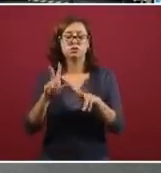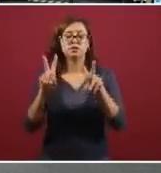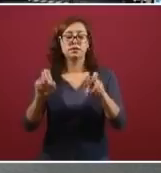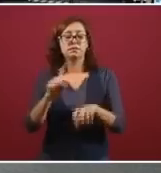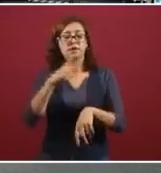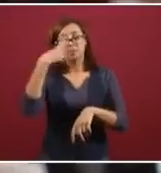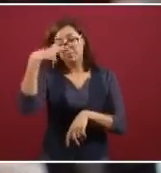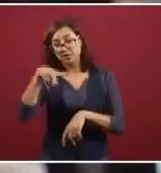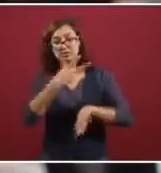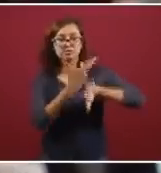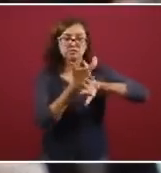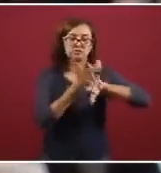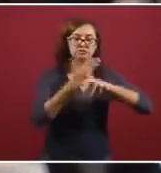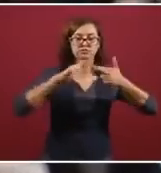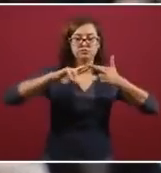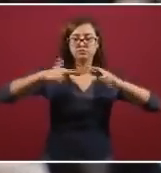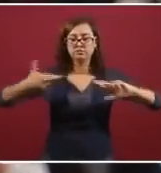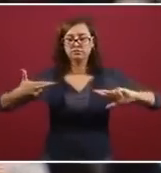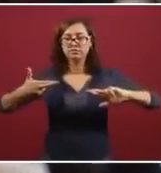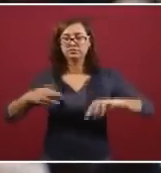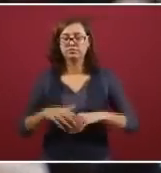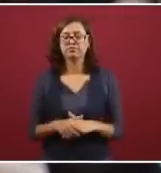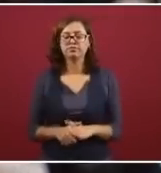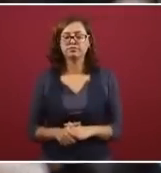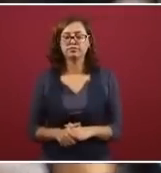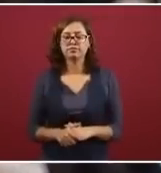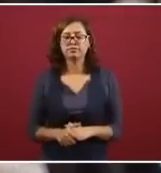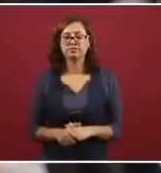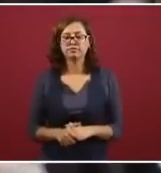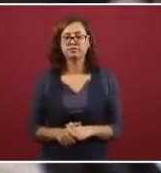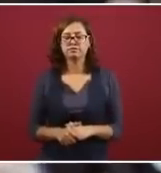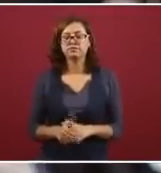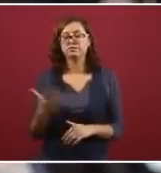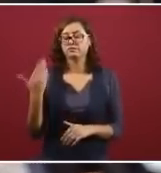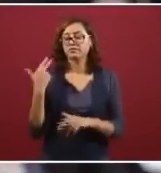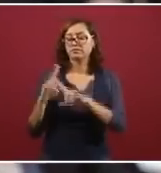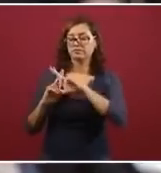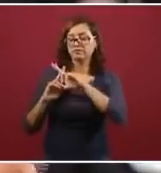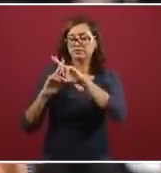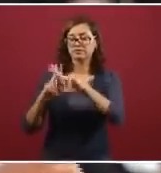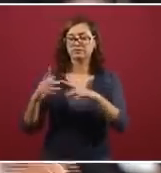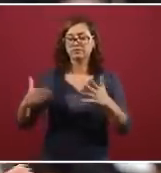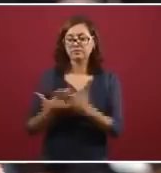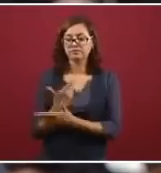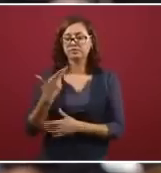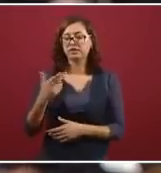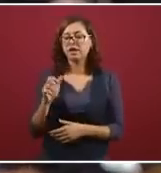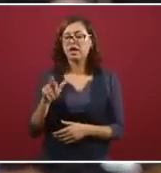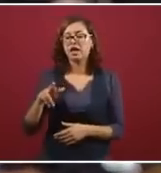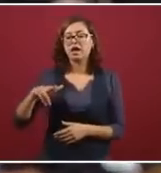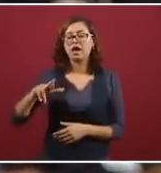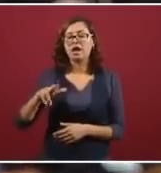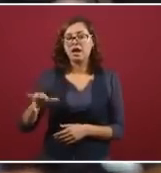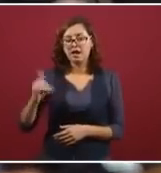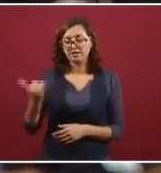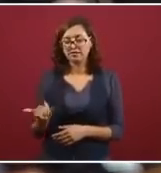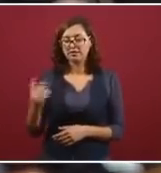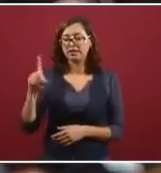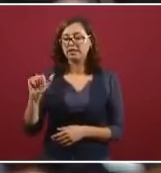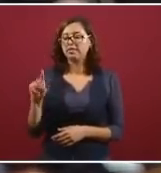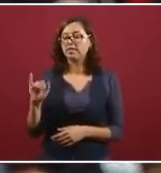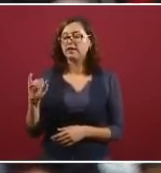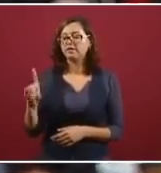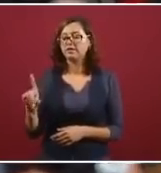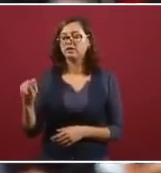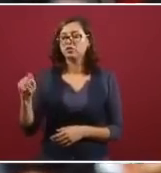y quisiera enmarcarlas en el marco del reciente aniversario del natalicio de Henry David Thoreau, un escritor